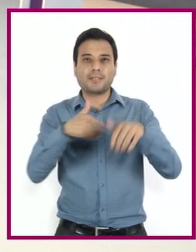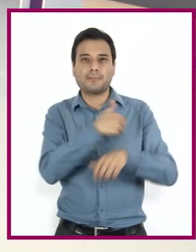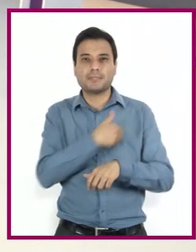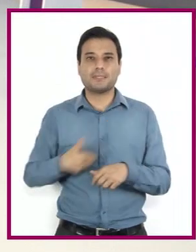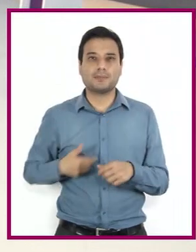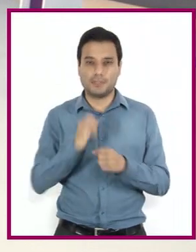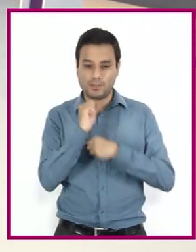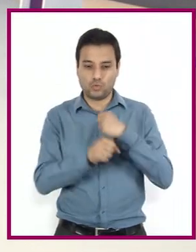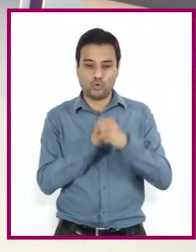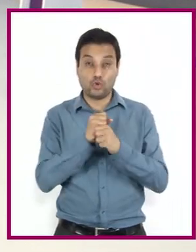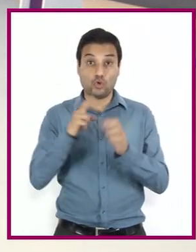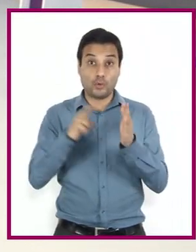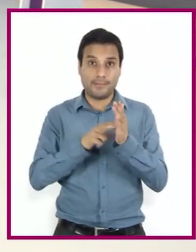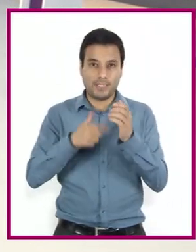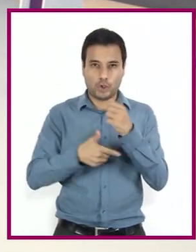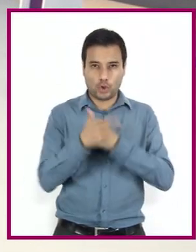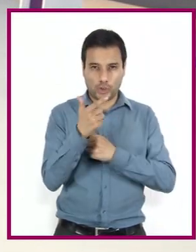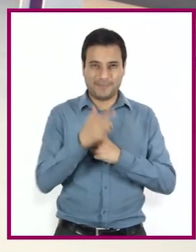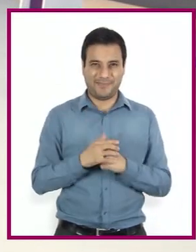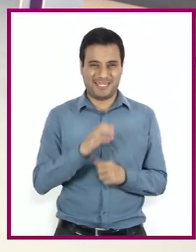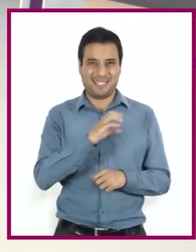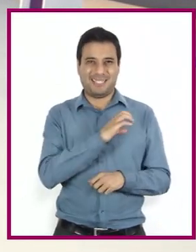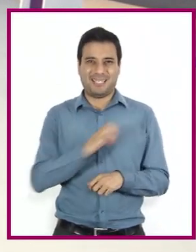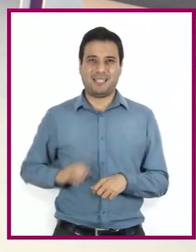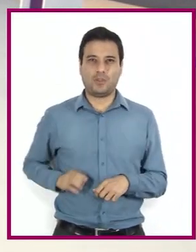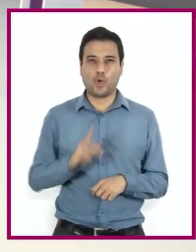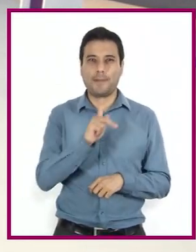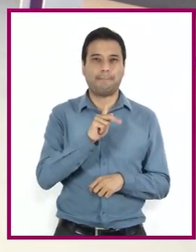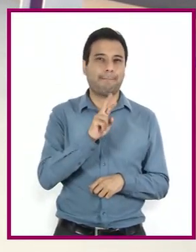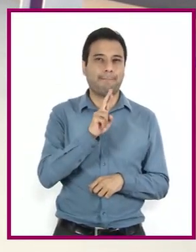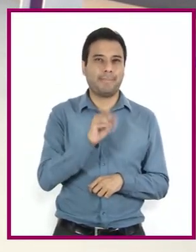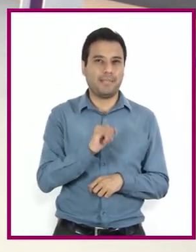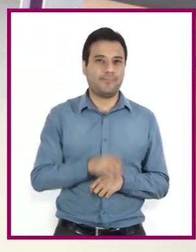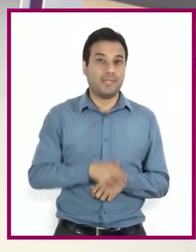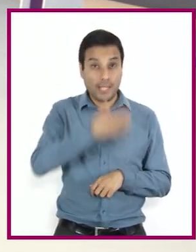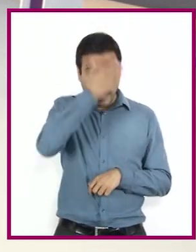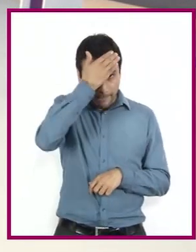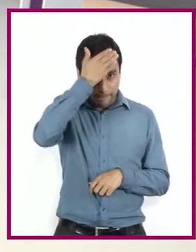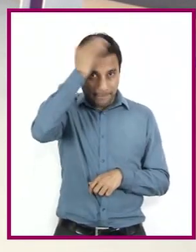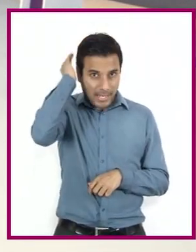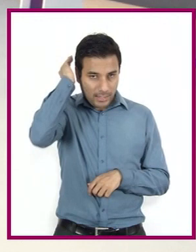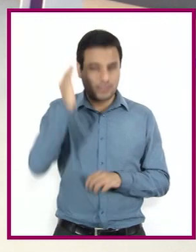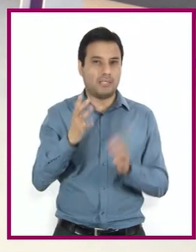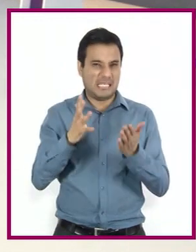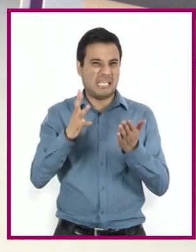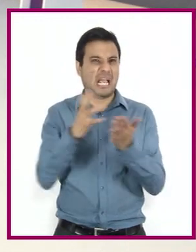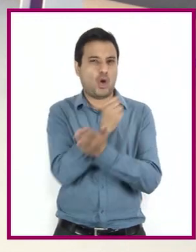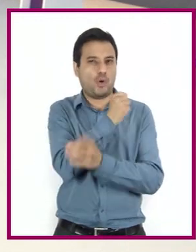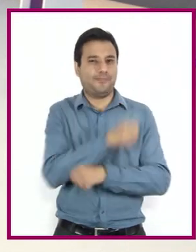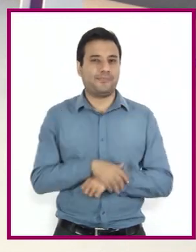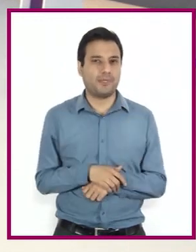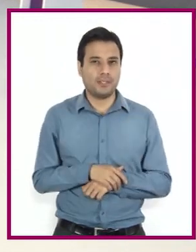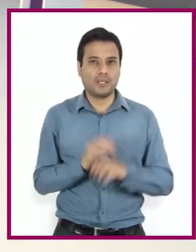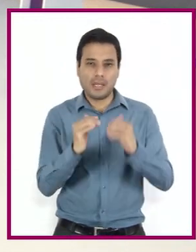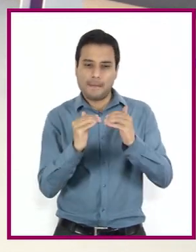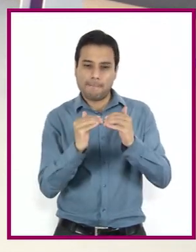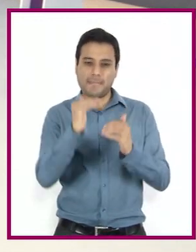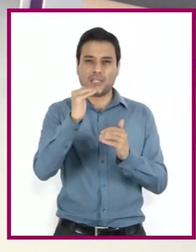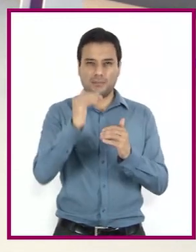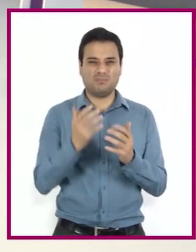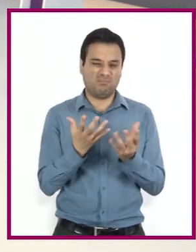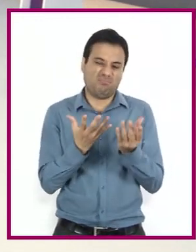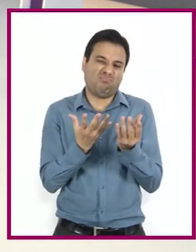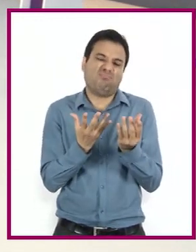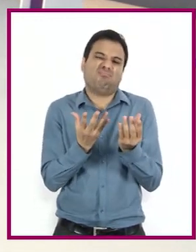del 2012, el candidato del PRI, Enrique Peña Nieto, ganó la contienda con un margen amplio respecto